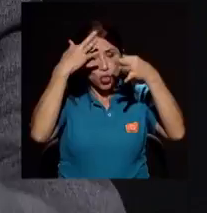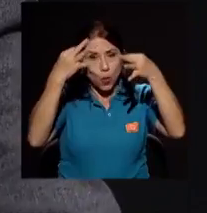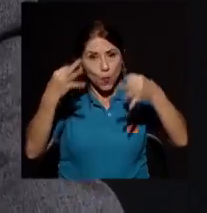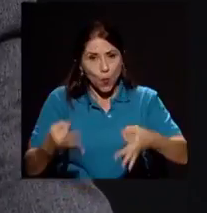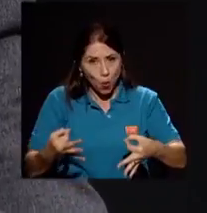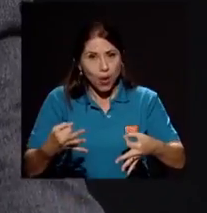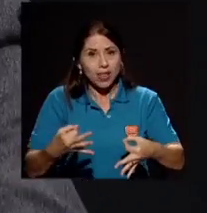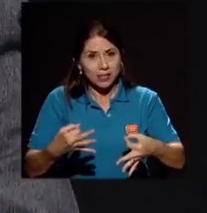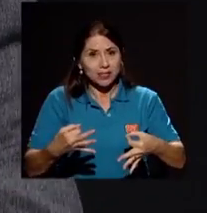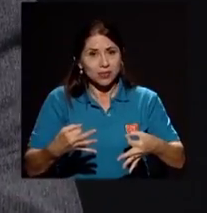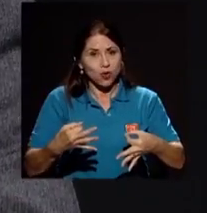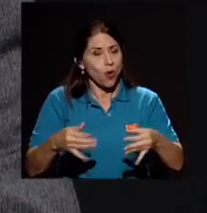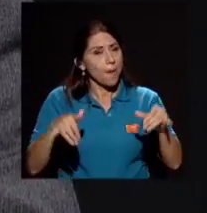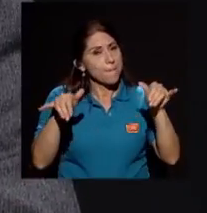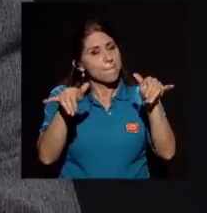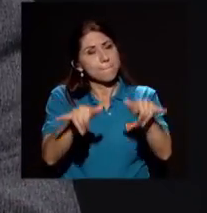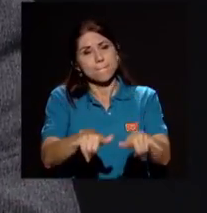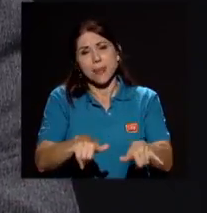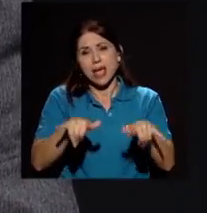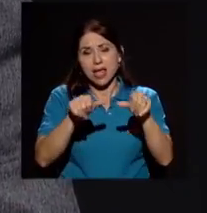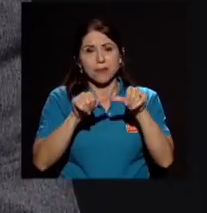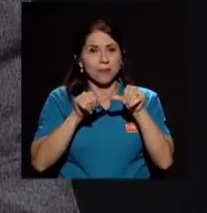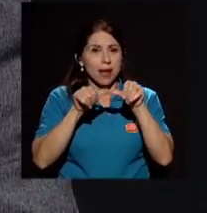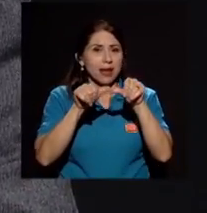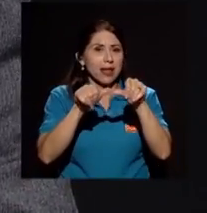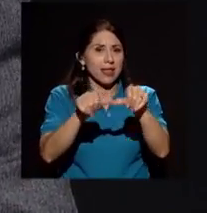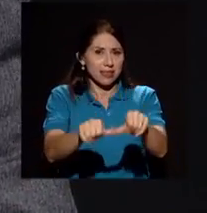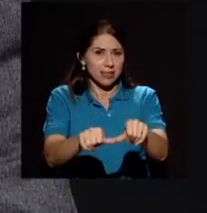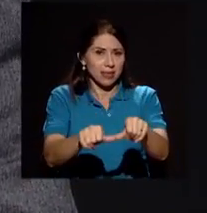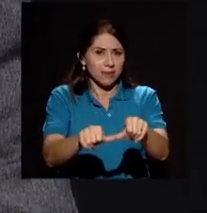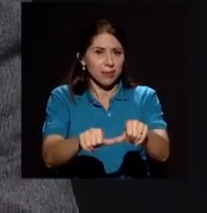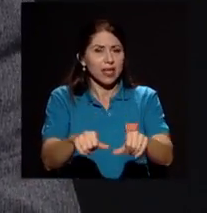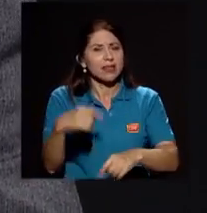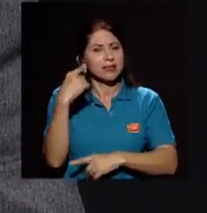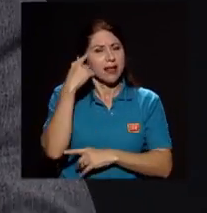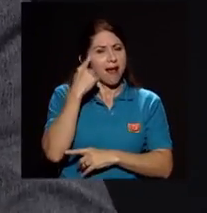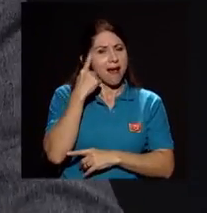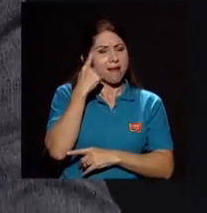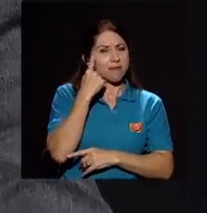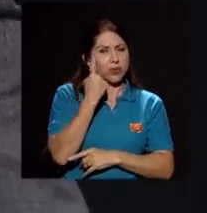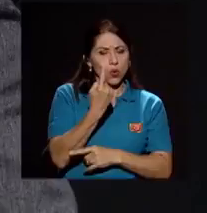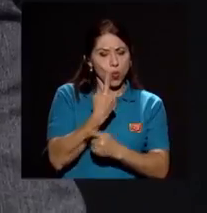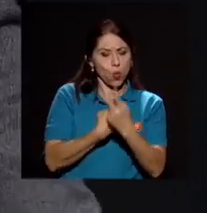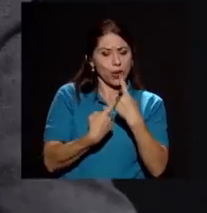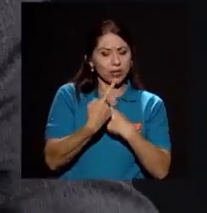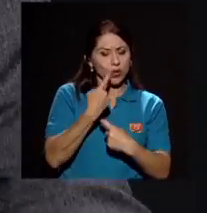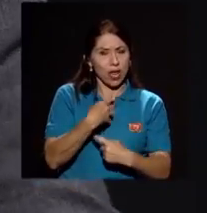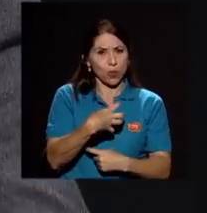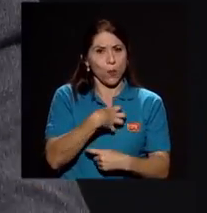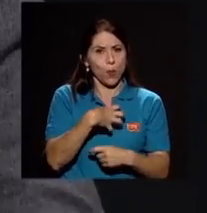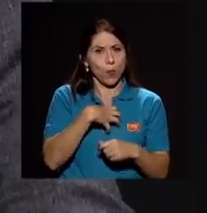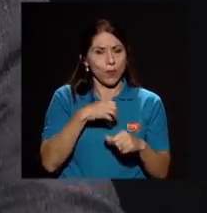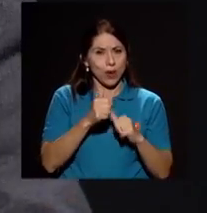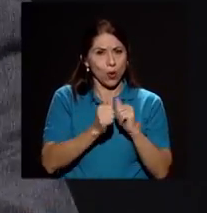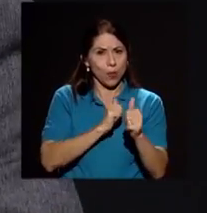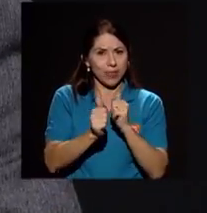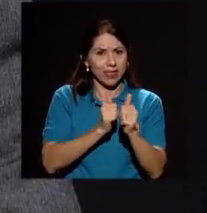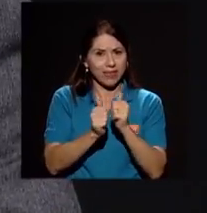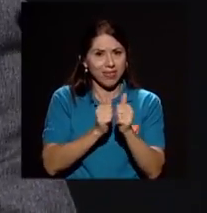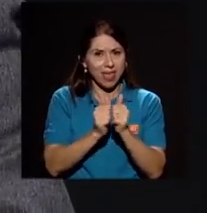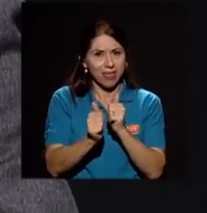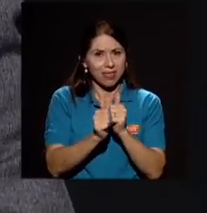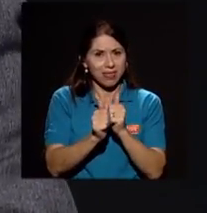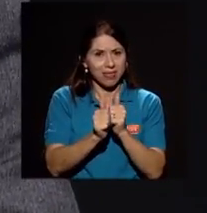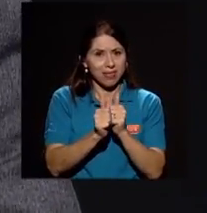en forma permanente de estarse cuestionando su competitividad y las localizaciones donde tiene